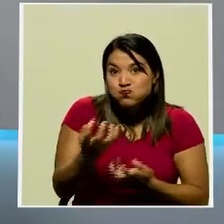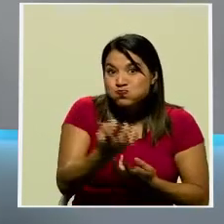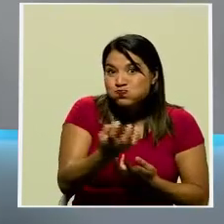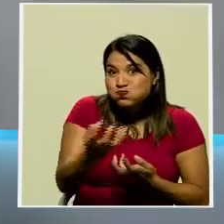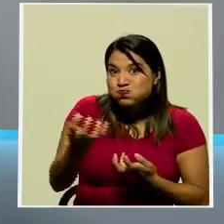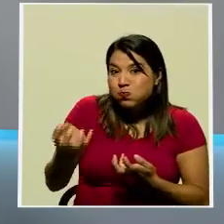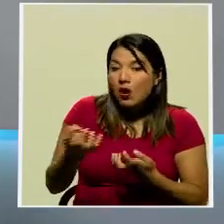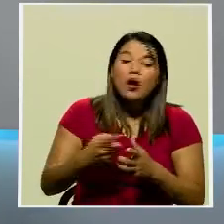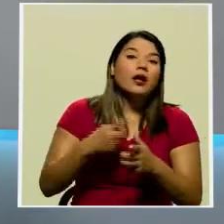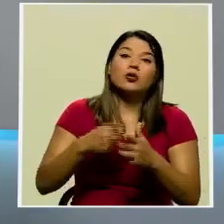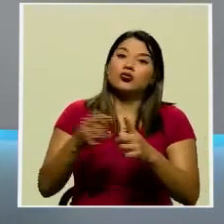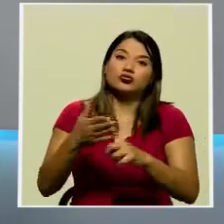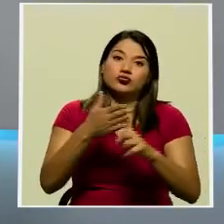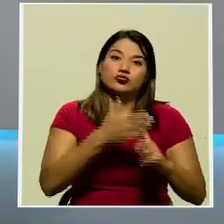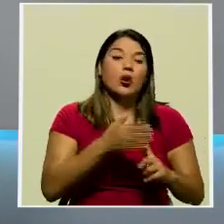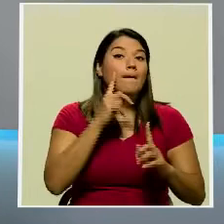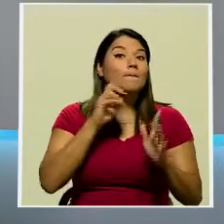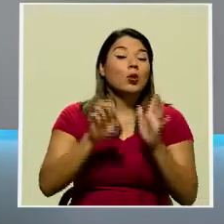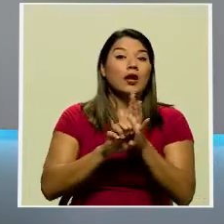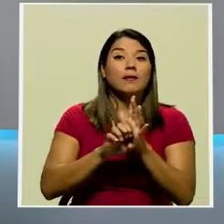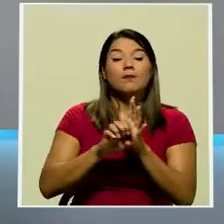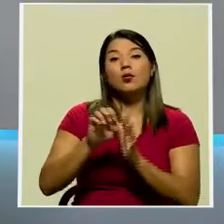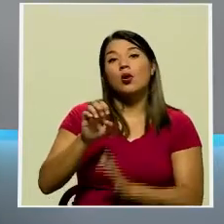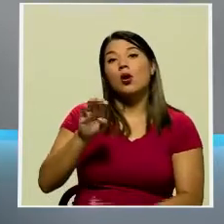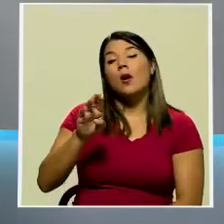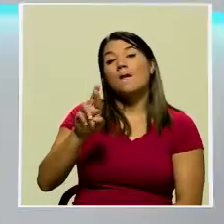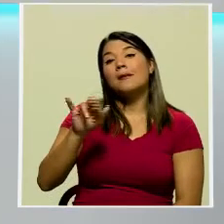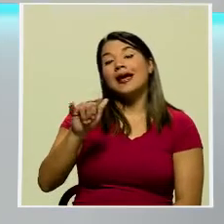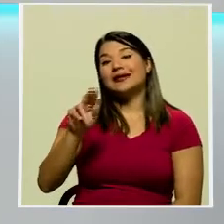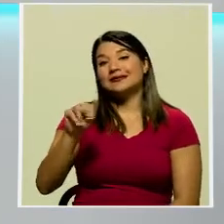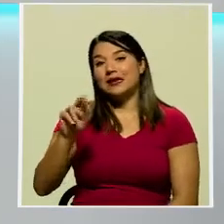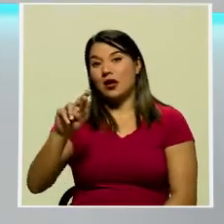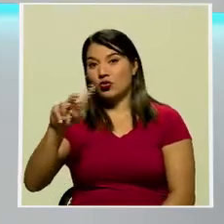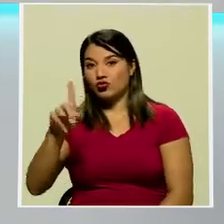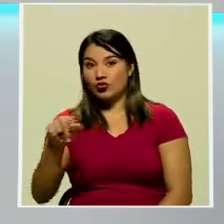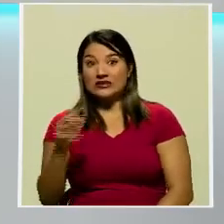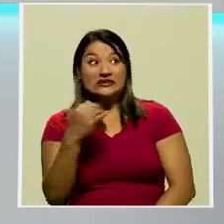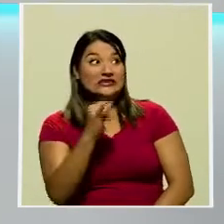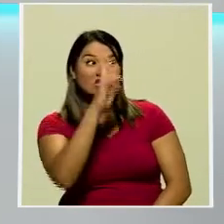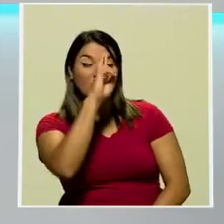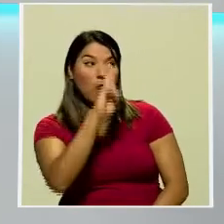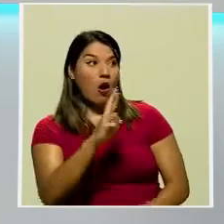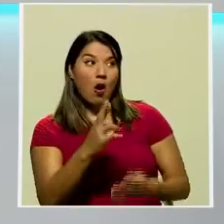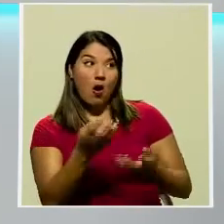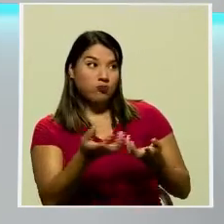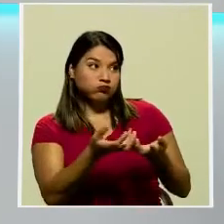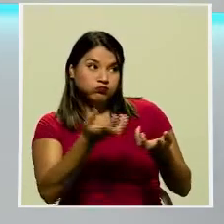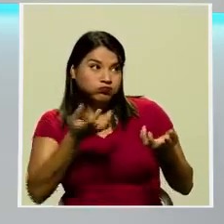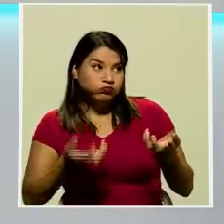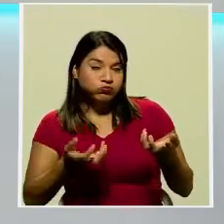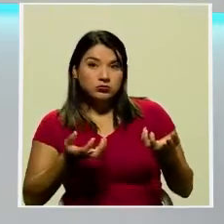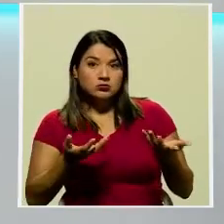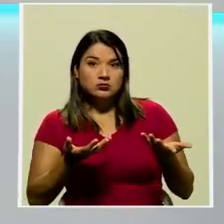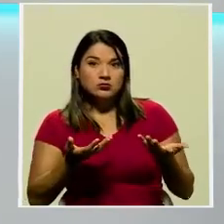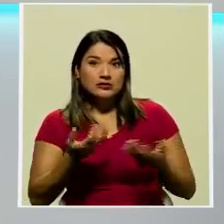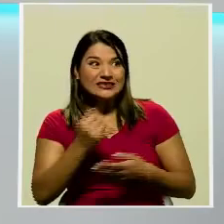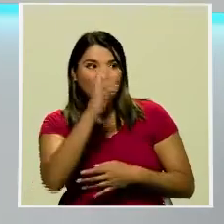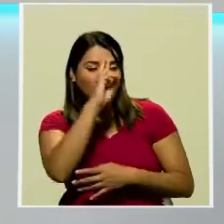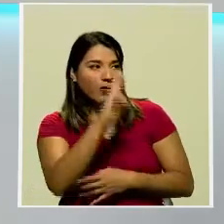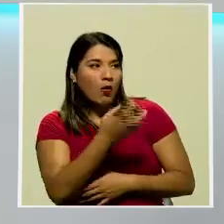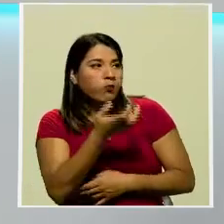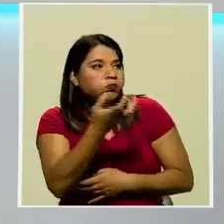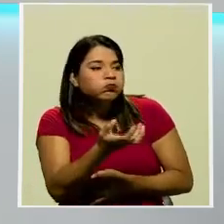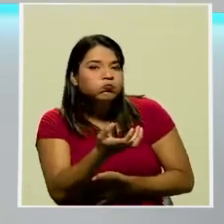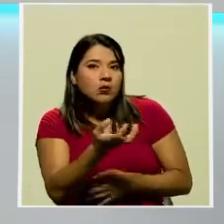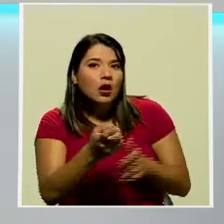separando jugadores, el caso de Brian Ruiz, por ejemplo. Si rompen burbujas, por lo menos tenga la decencia de no subir la foto a